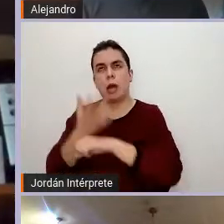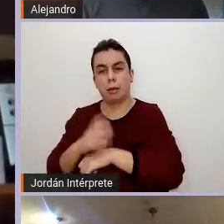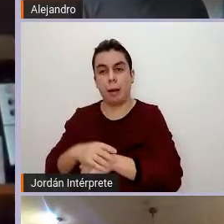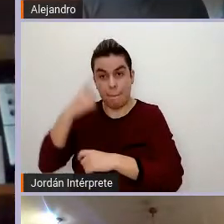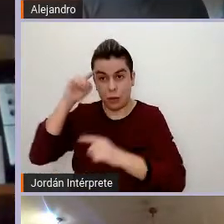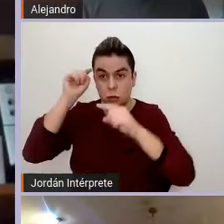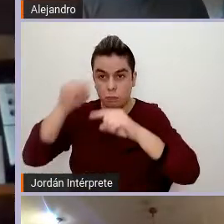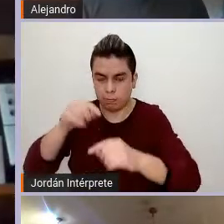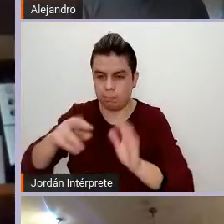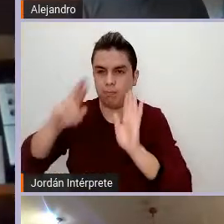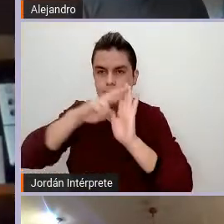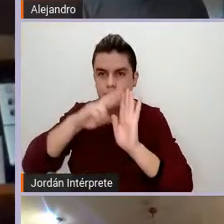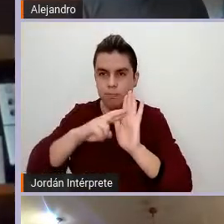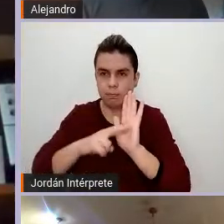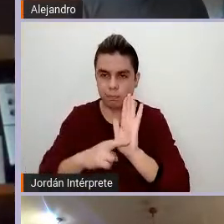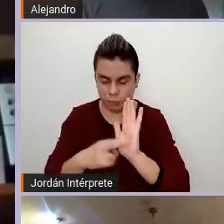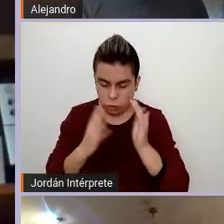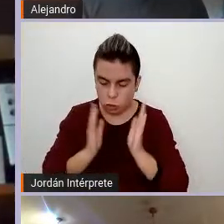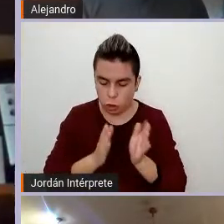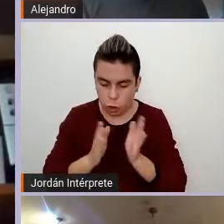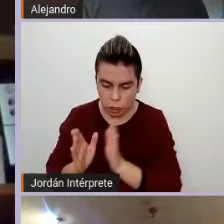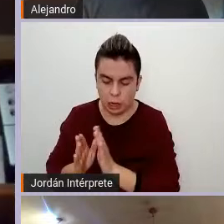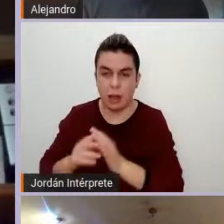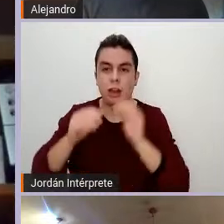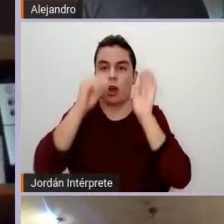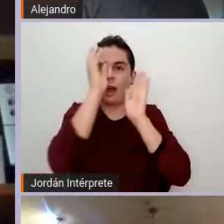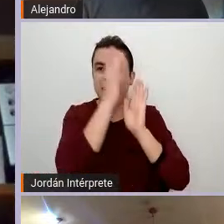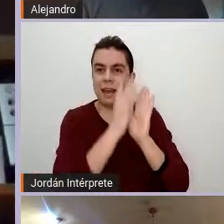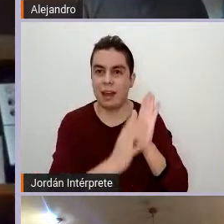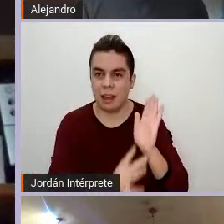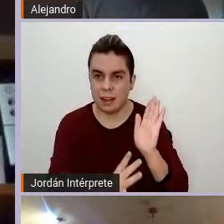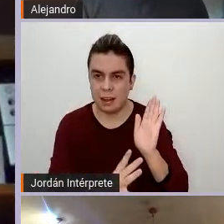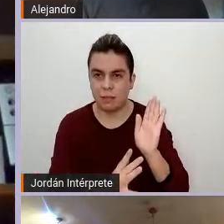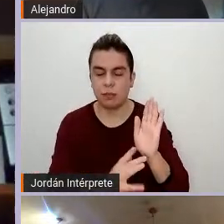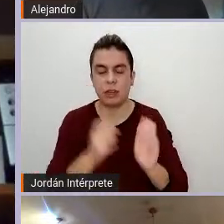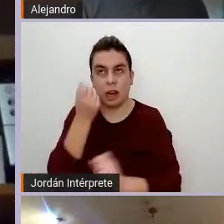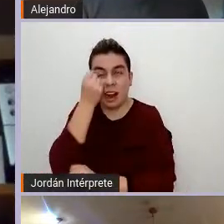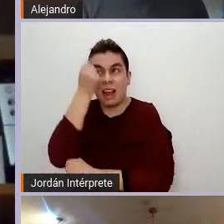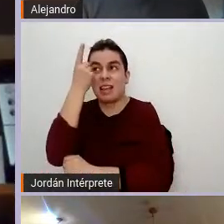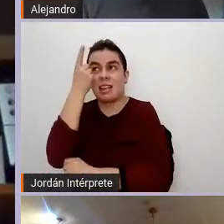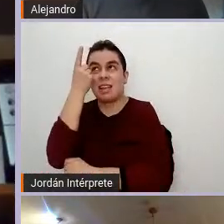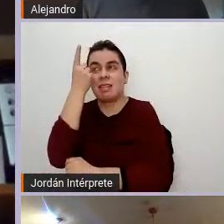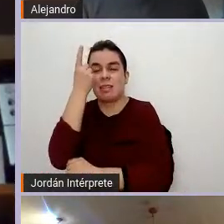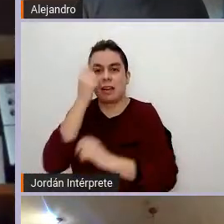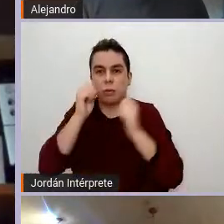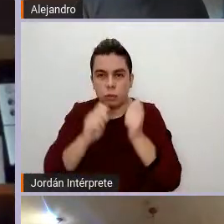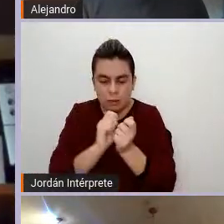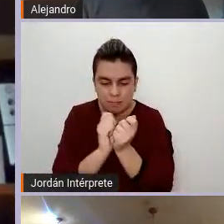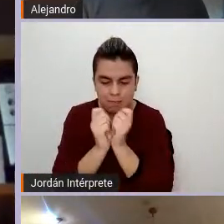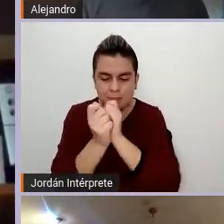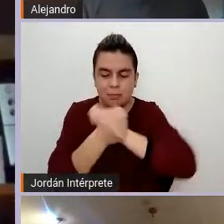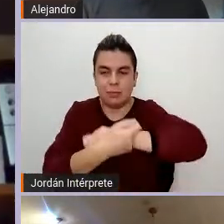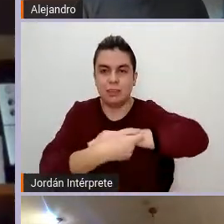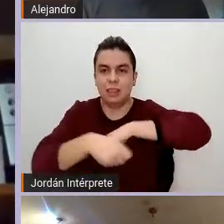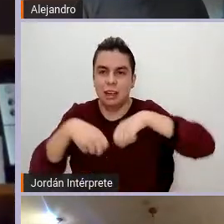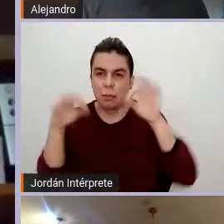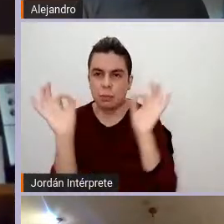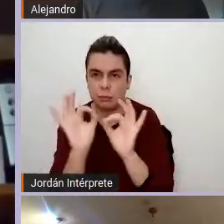a describir, a explicar, a interpretar esta nervadura interna del universo creativo de